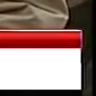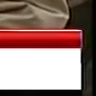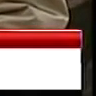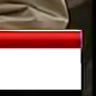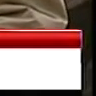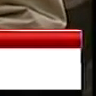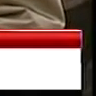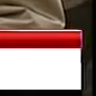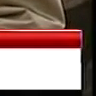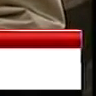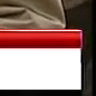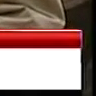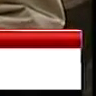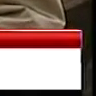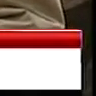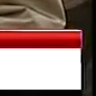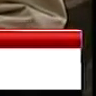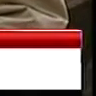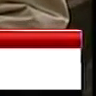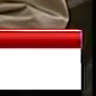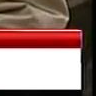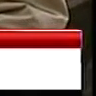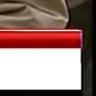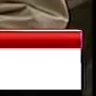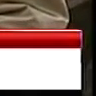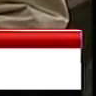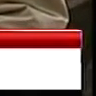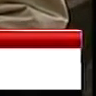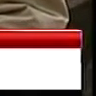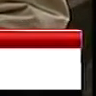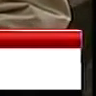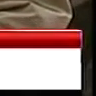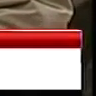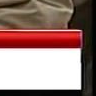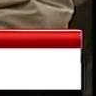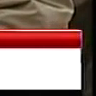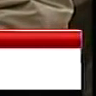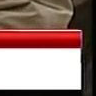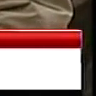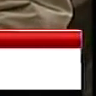Y también depende también de nuestro alcalde, pero lamentablemente nuestro alcalde